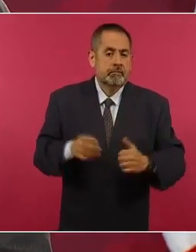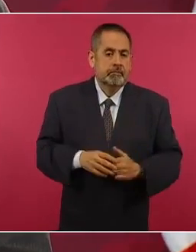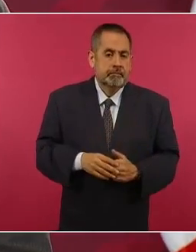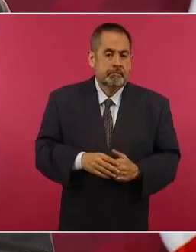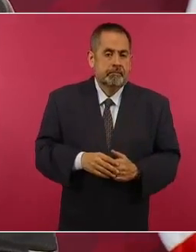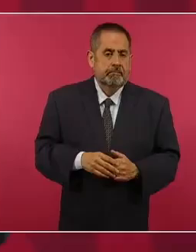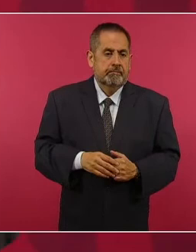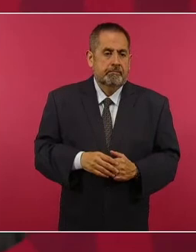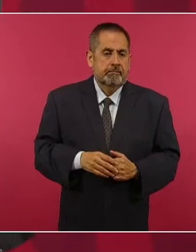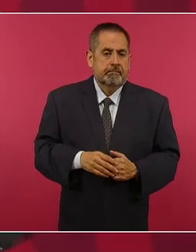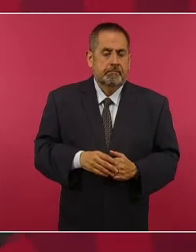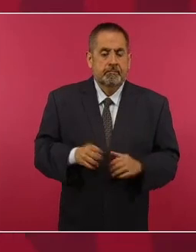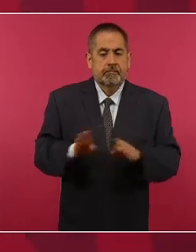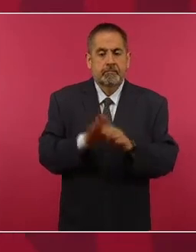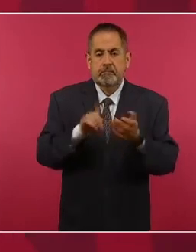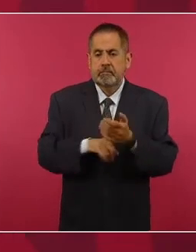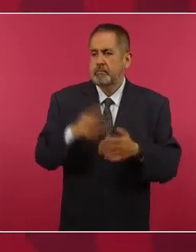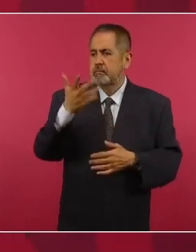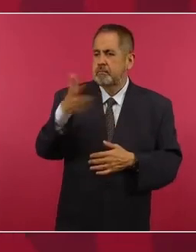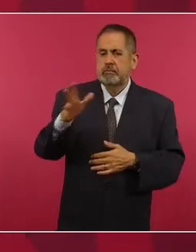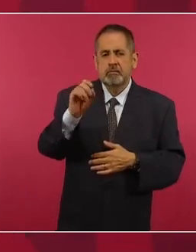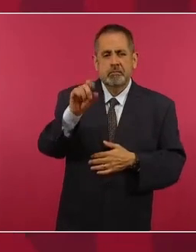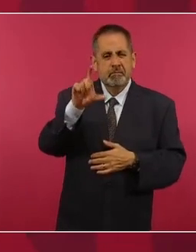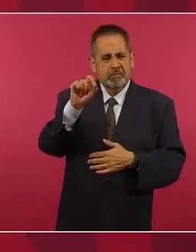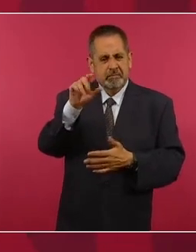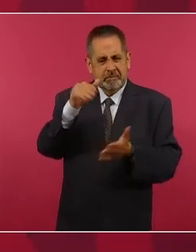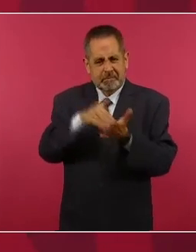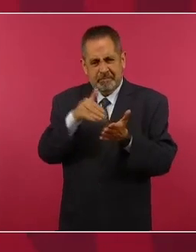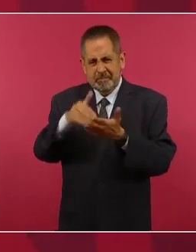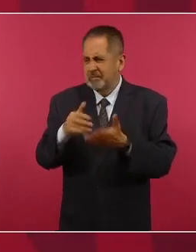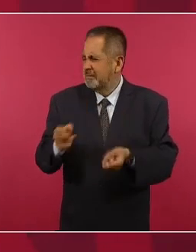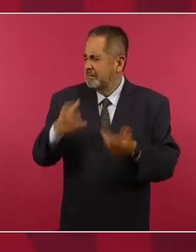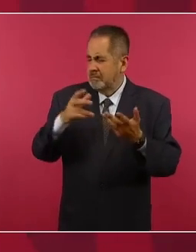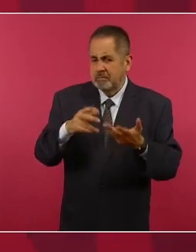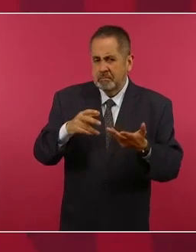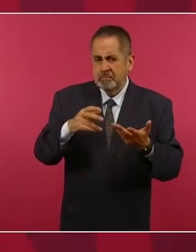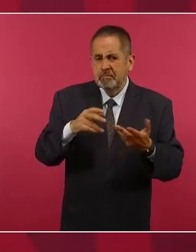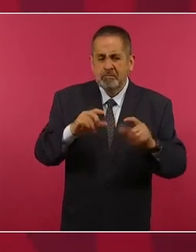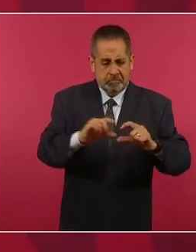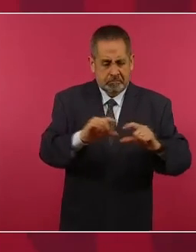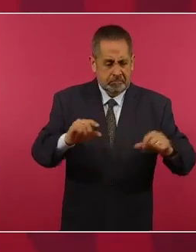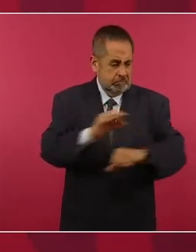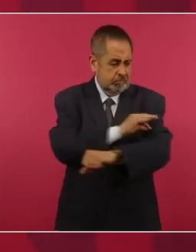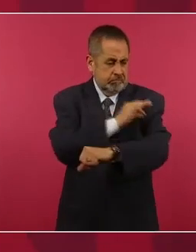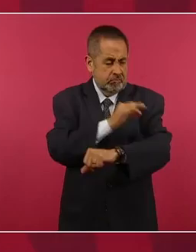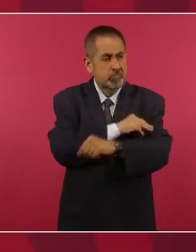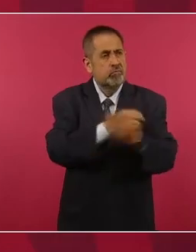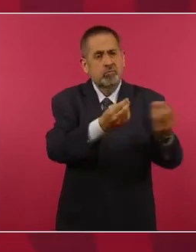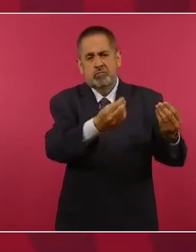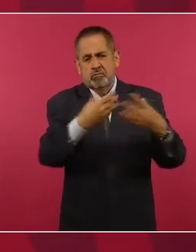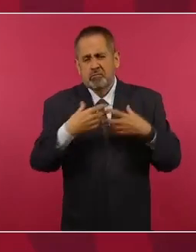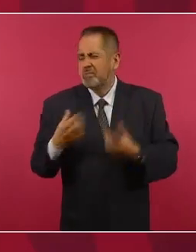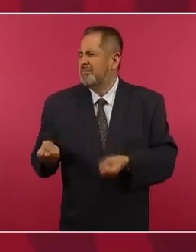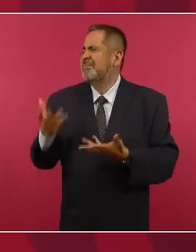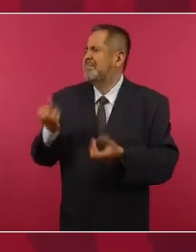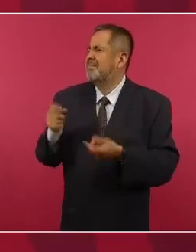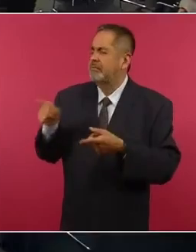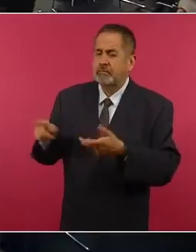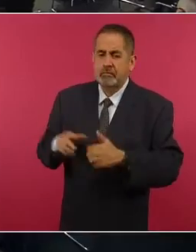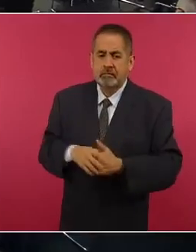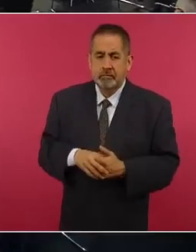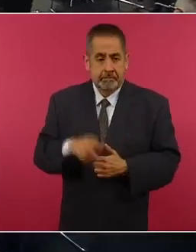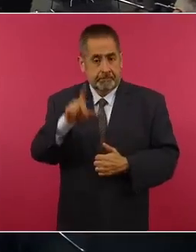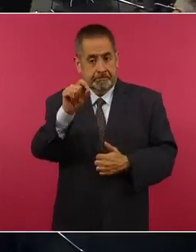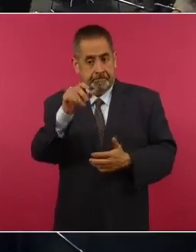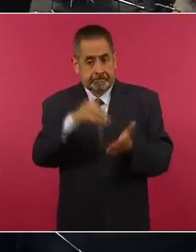como 10 o 20 millones de vacunas. ¿Cuántas?